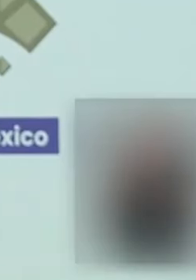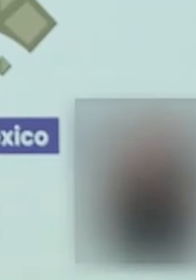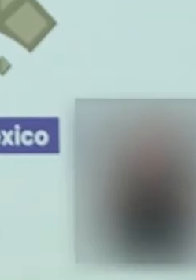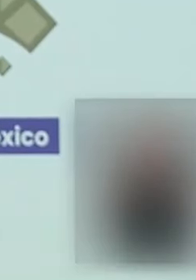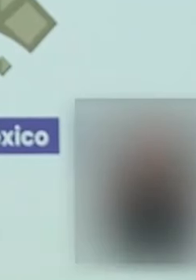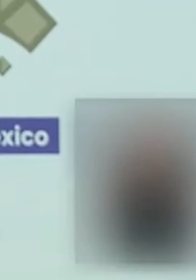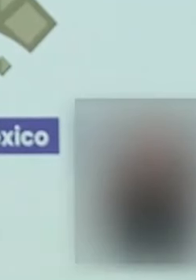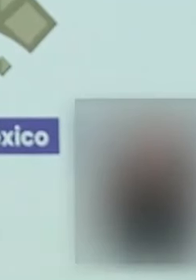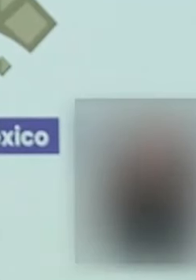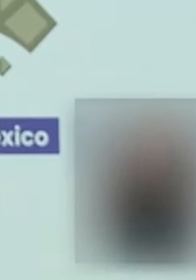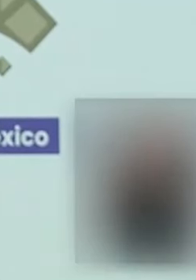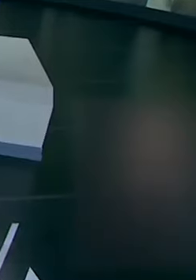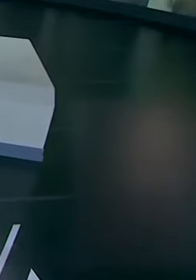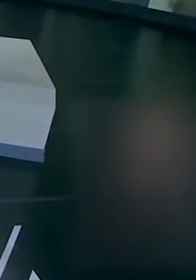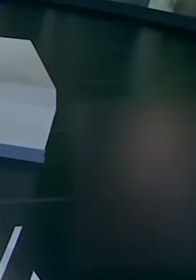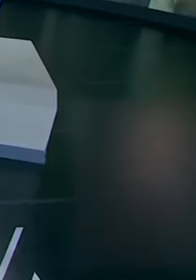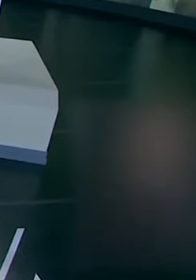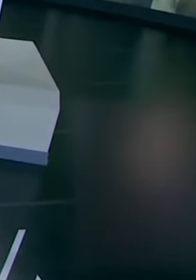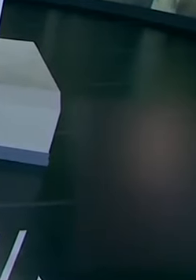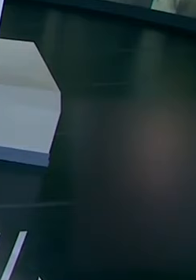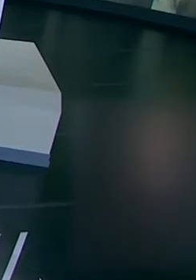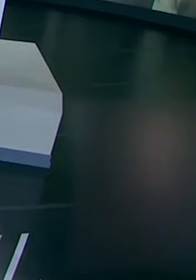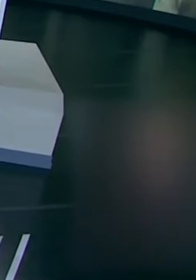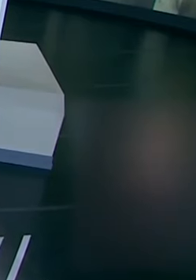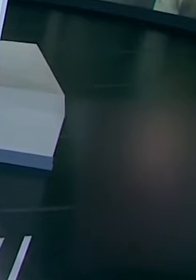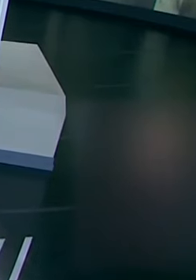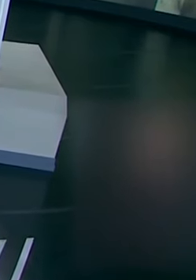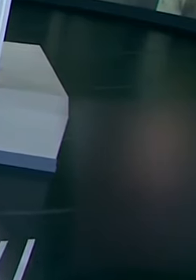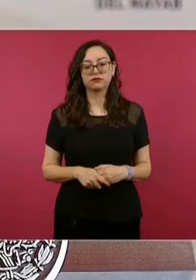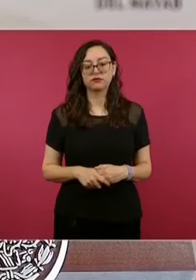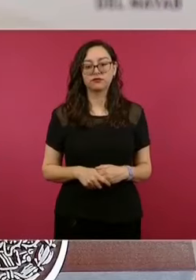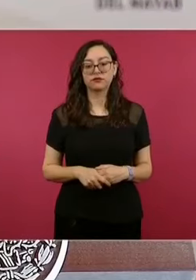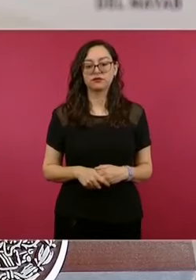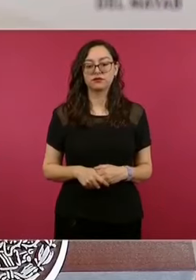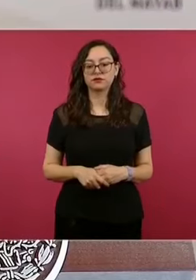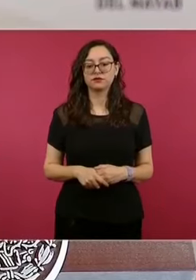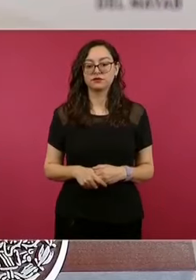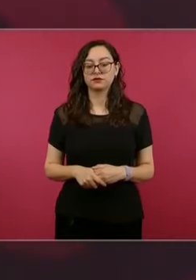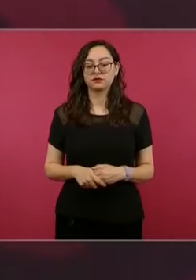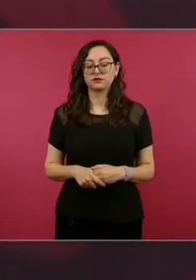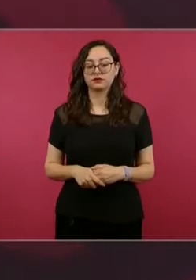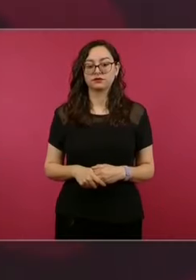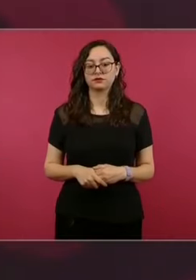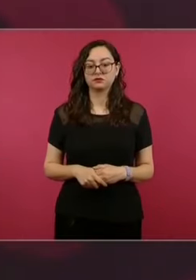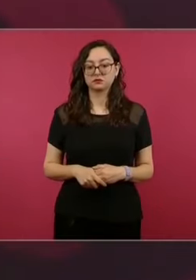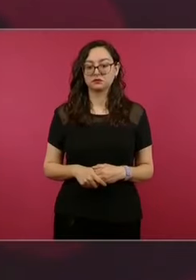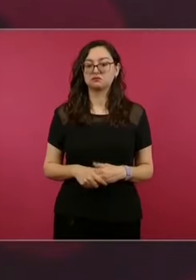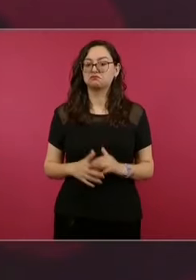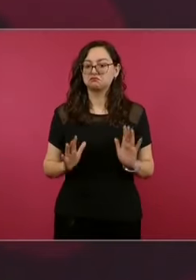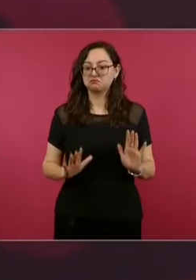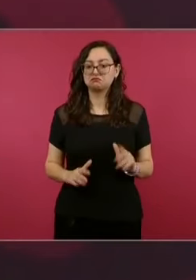importantes en cuanto a los cargos que se van a elegir, y todo